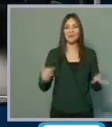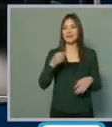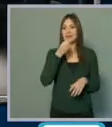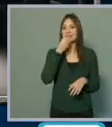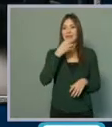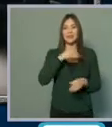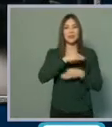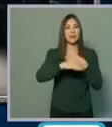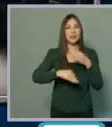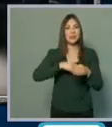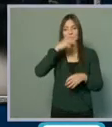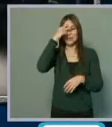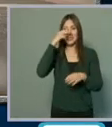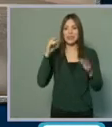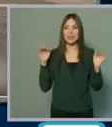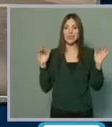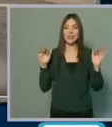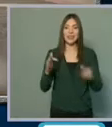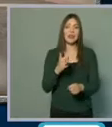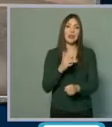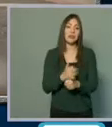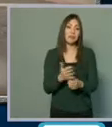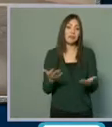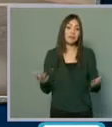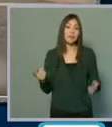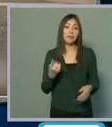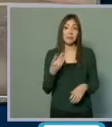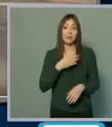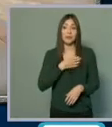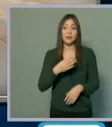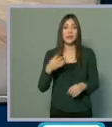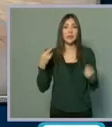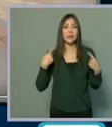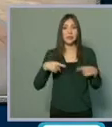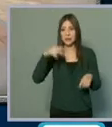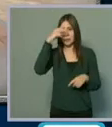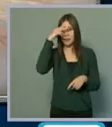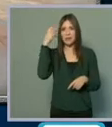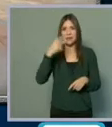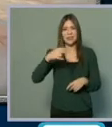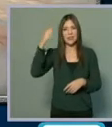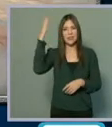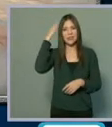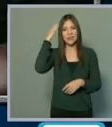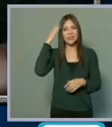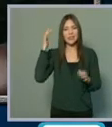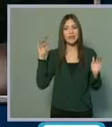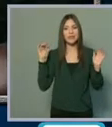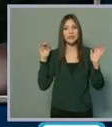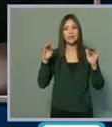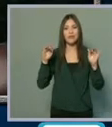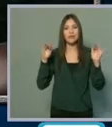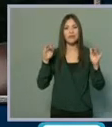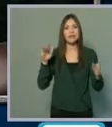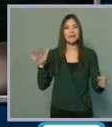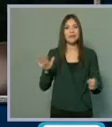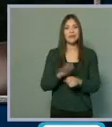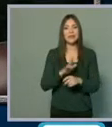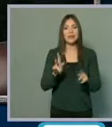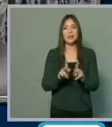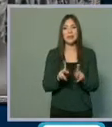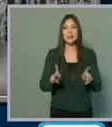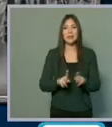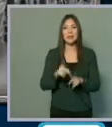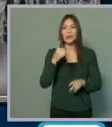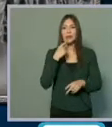show mexicano que tenemos ahorita. Qué bueno que los mexicanos son líderes en la Plaza Roja ahorita de muchos